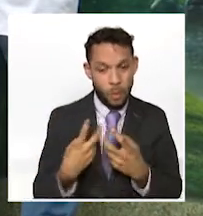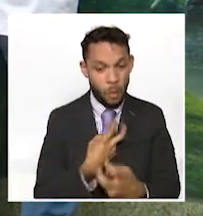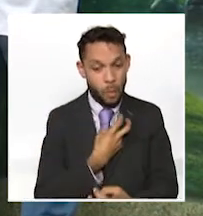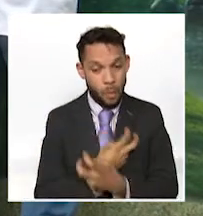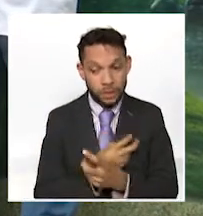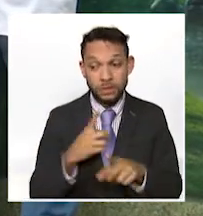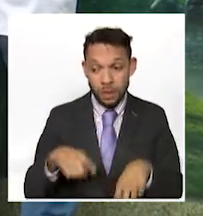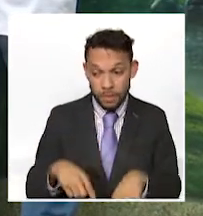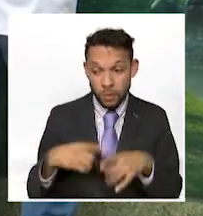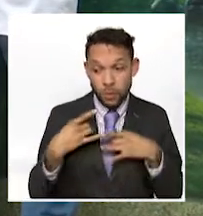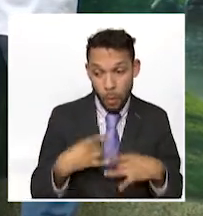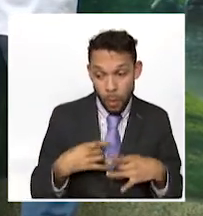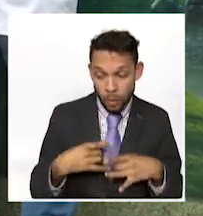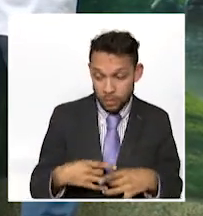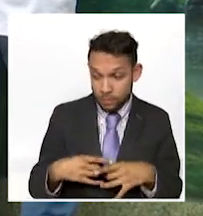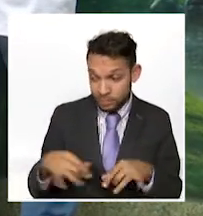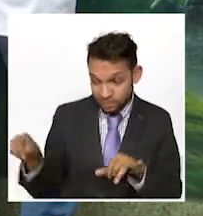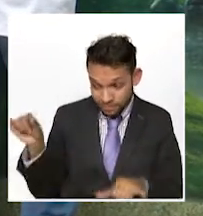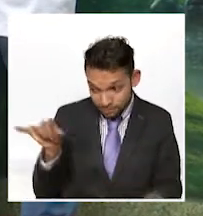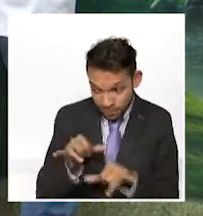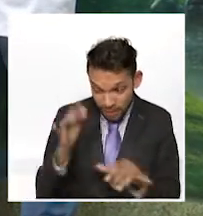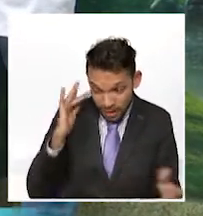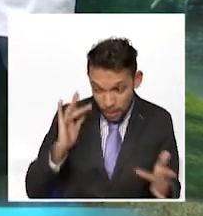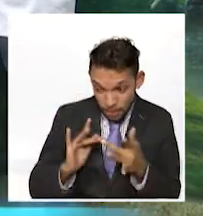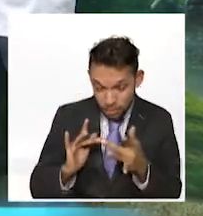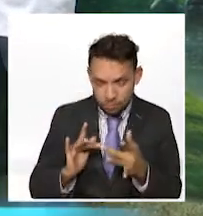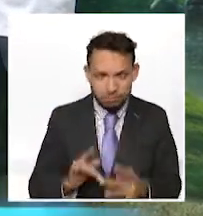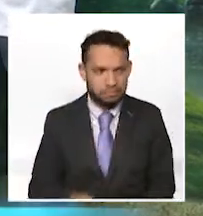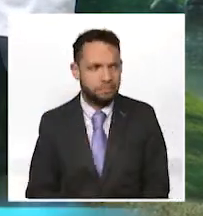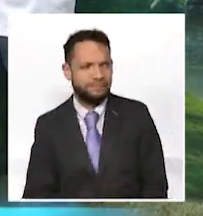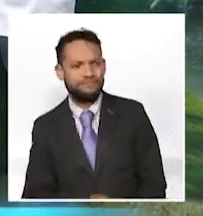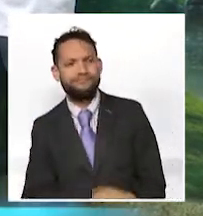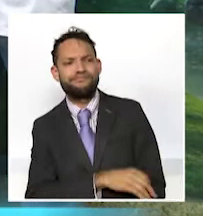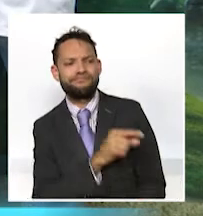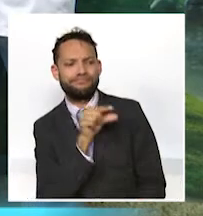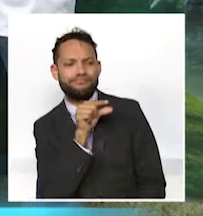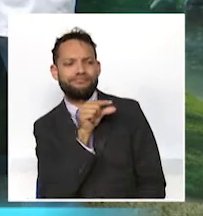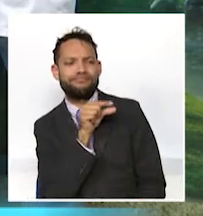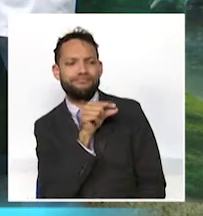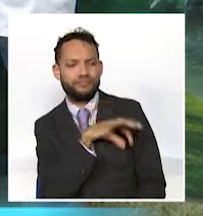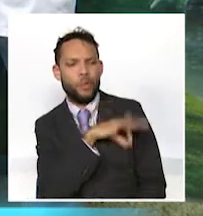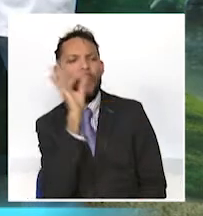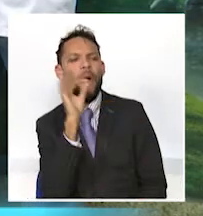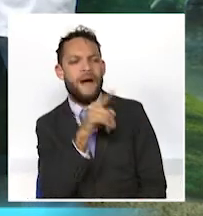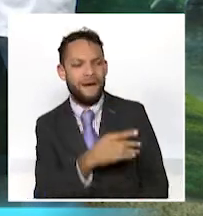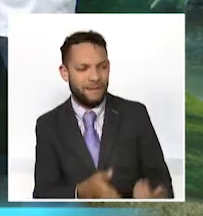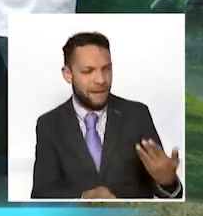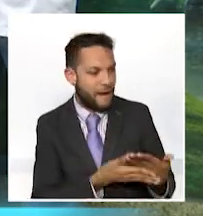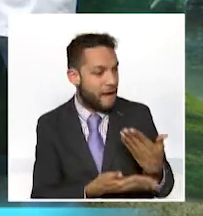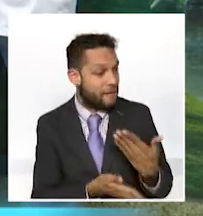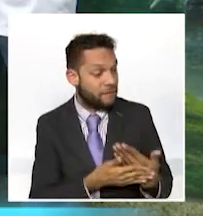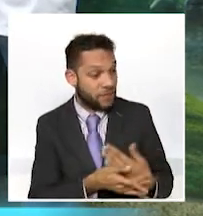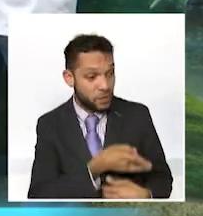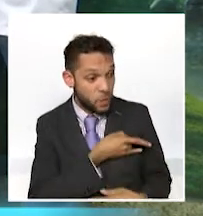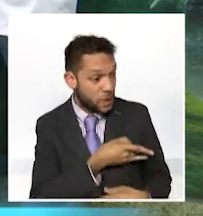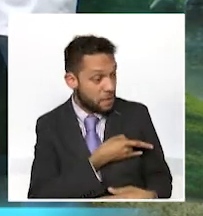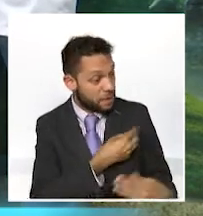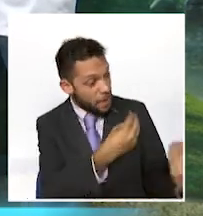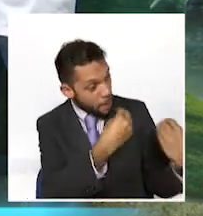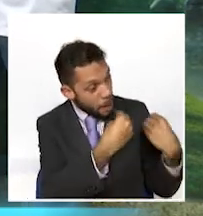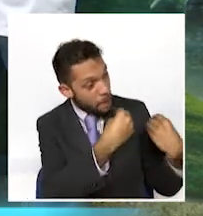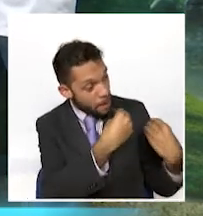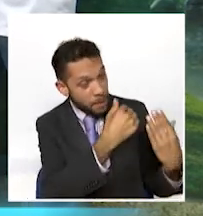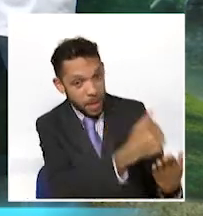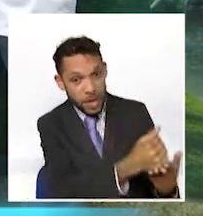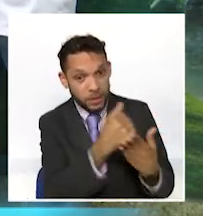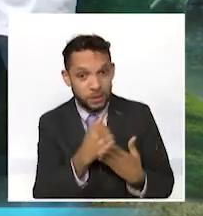que era la boca? Bueno, muy pocas veces, muy poco específico fue el comentario. Aprovecho para